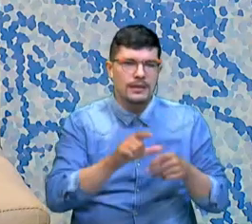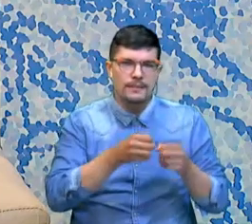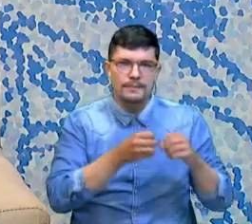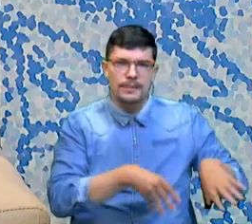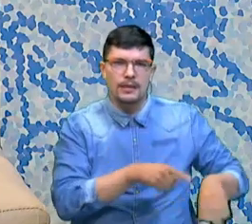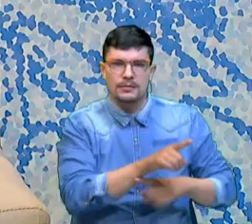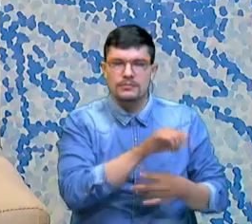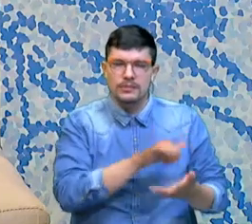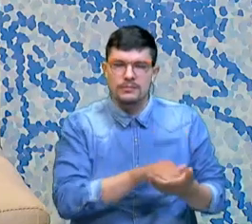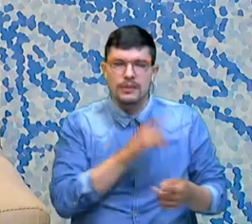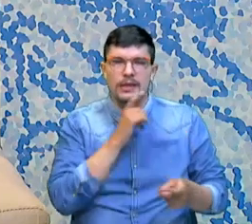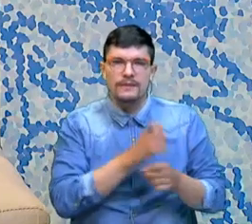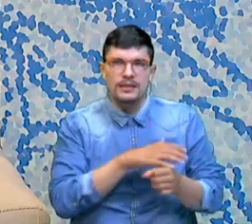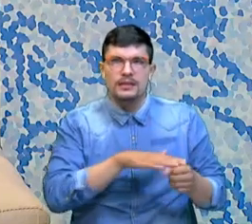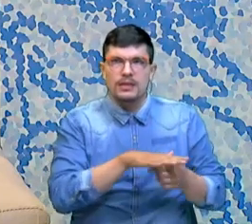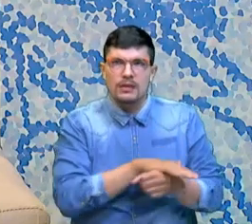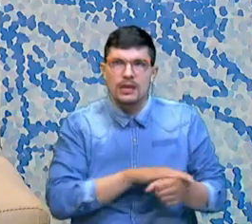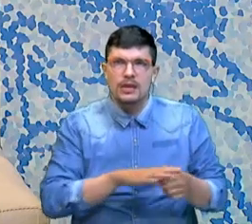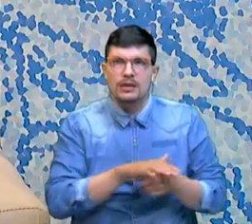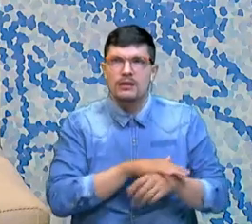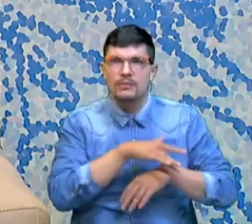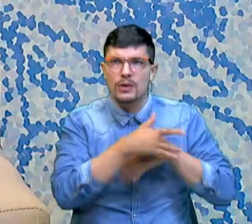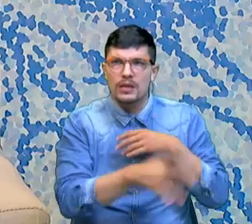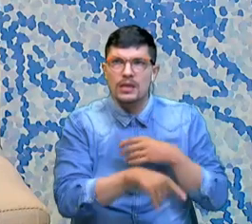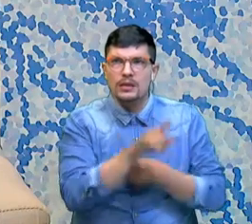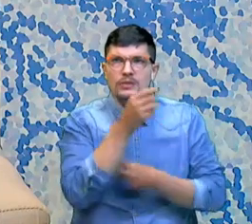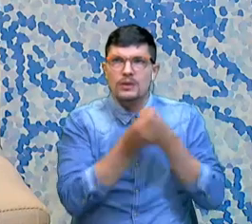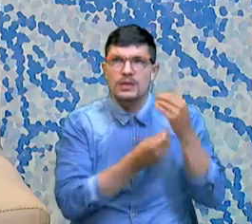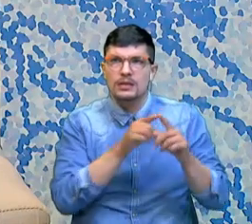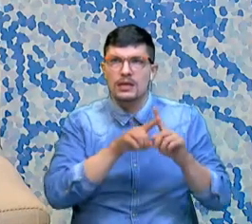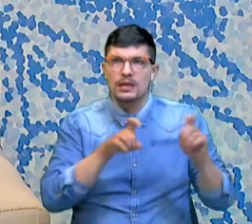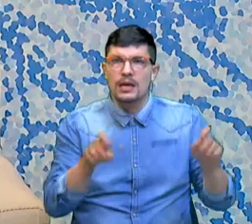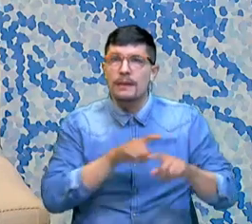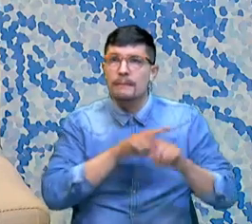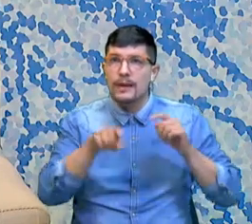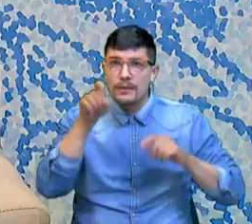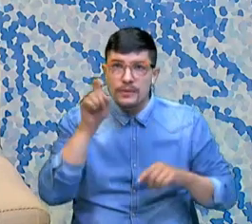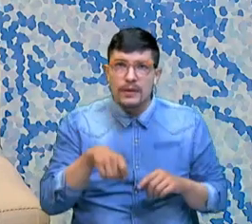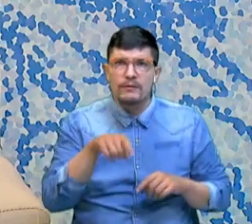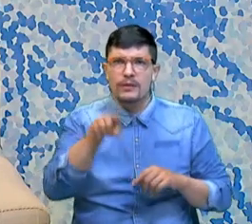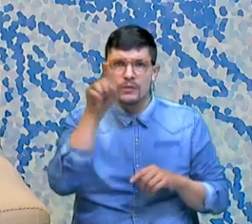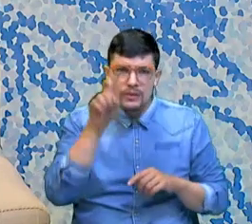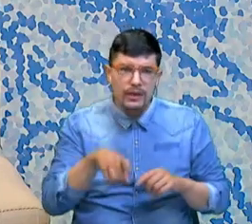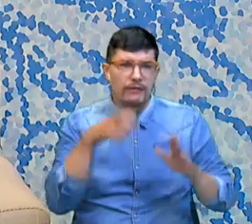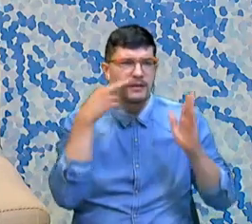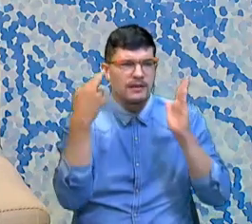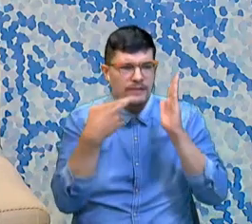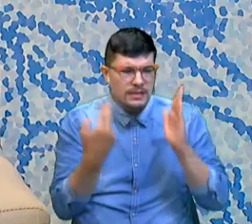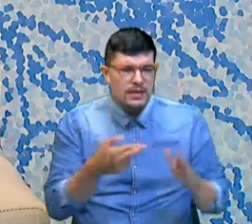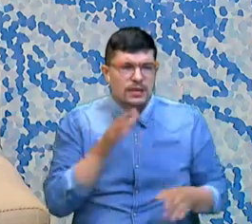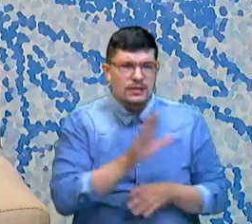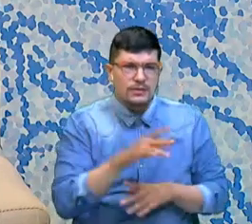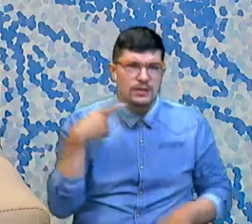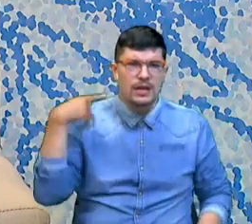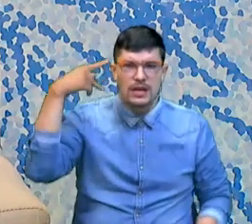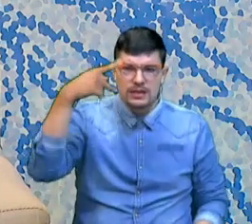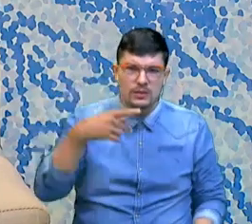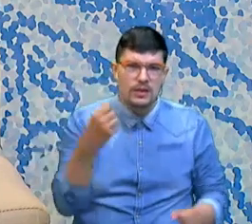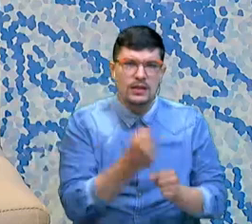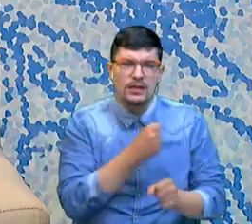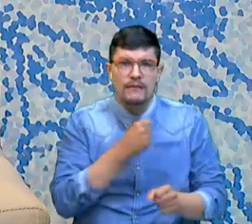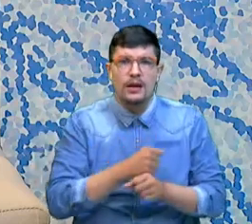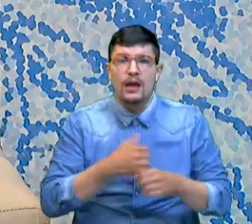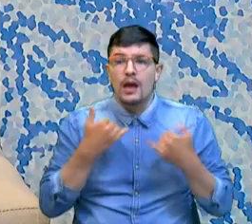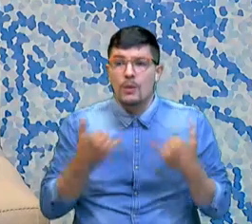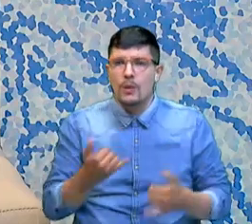ya es complicado y es tarde para hacer las cosas. Entonces hay que estar revisando la historia laboral, hay que estarla bajando.